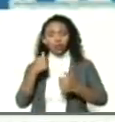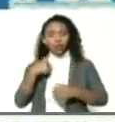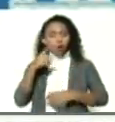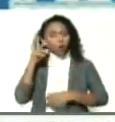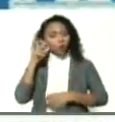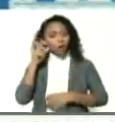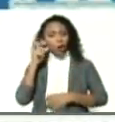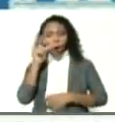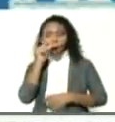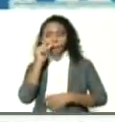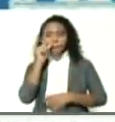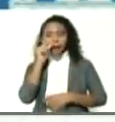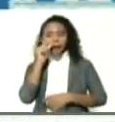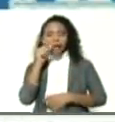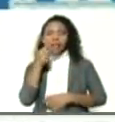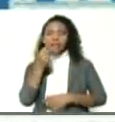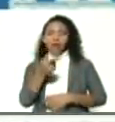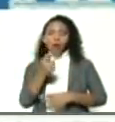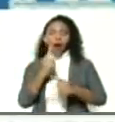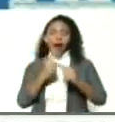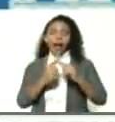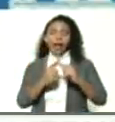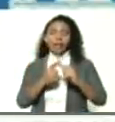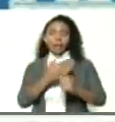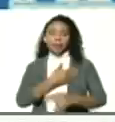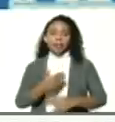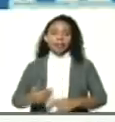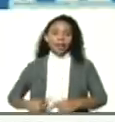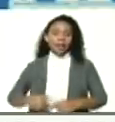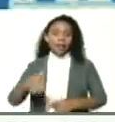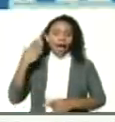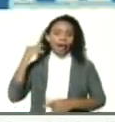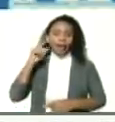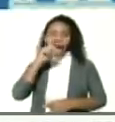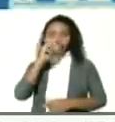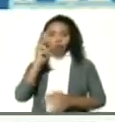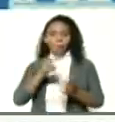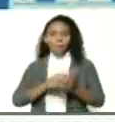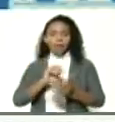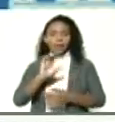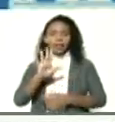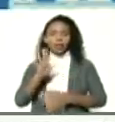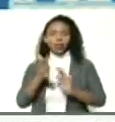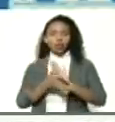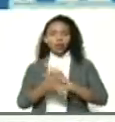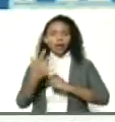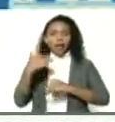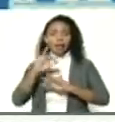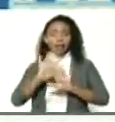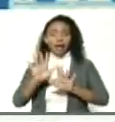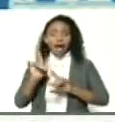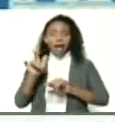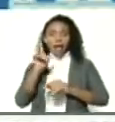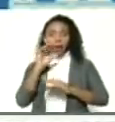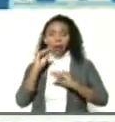a George Bush, el expresidente Bush, en el año 2005, donde ya allí